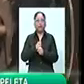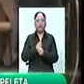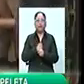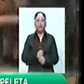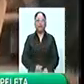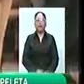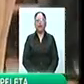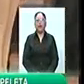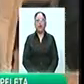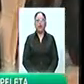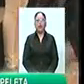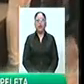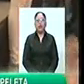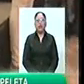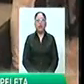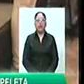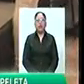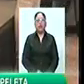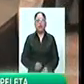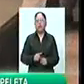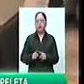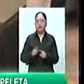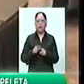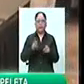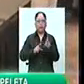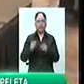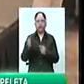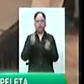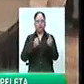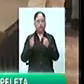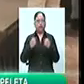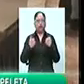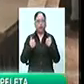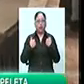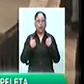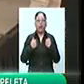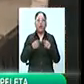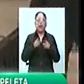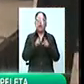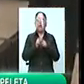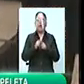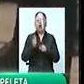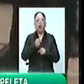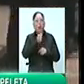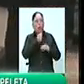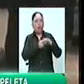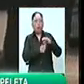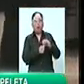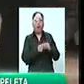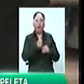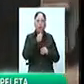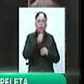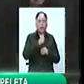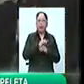esto se está realizando con la presencia de todos los delegados partidos políticos. No hay en absoluto ninguna duda de que